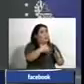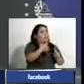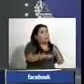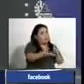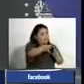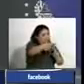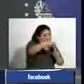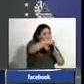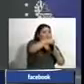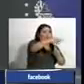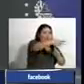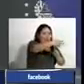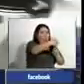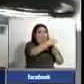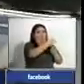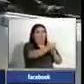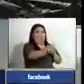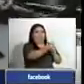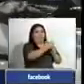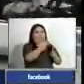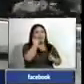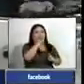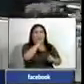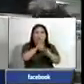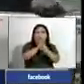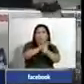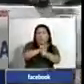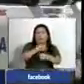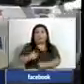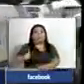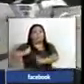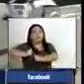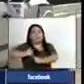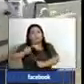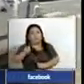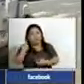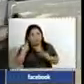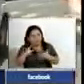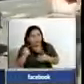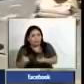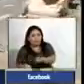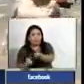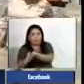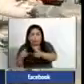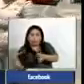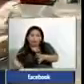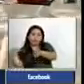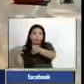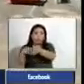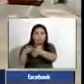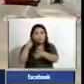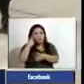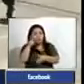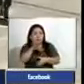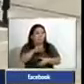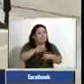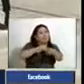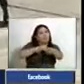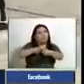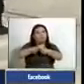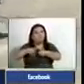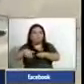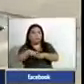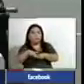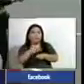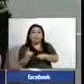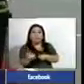contraer inclusive el virus. La policía y Fuerza Armada han sido reforzadas para que tengan más control sobre las personas